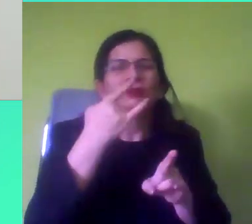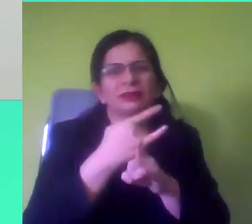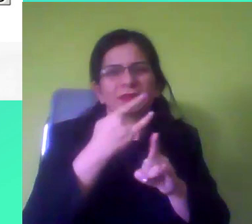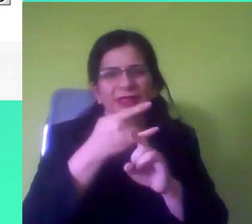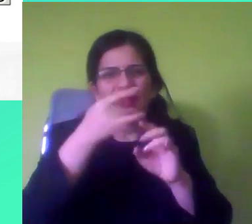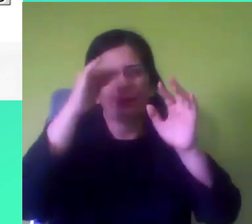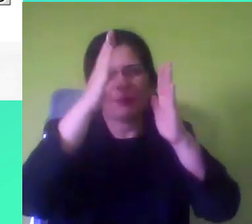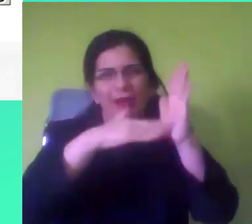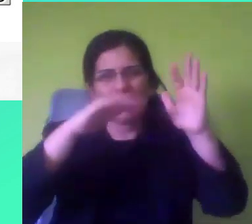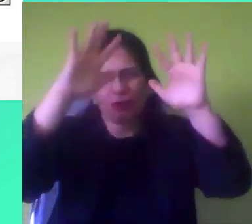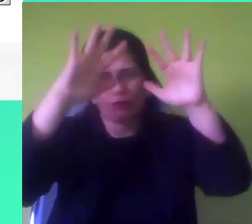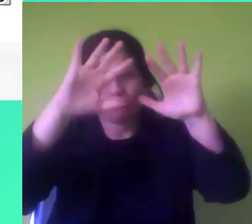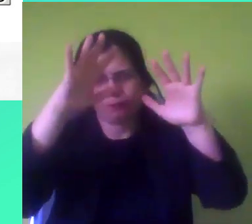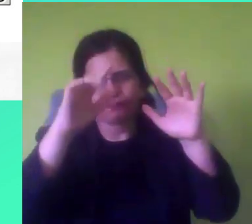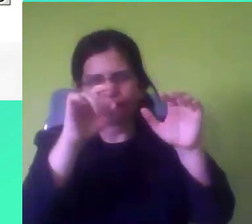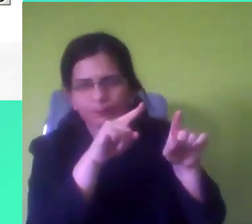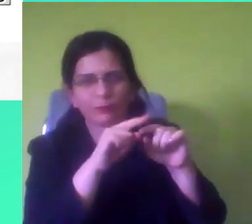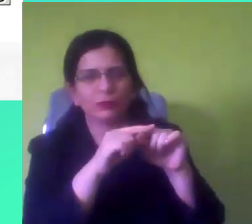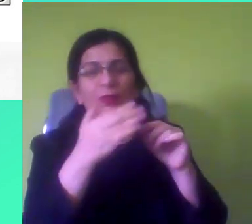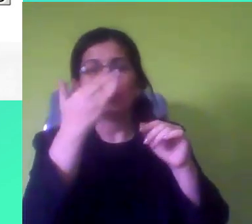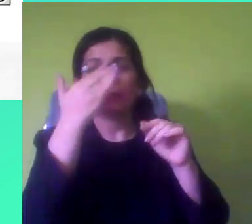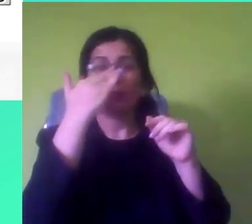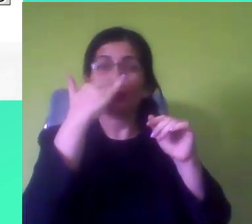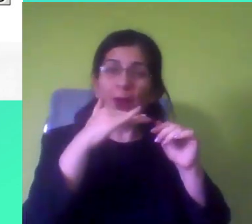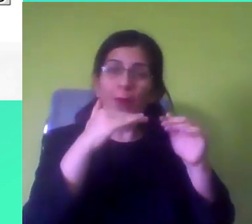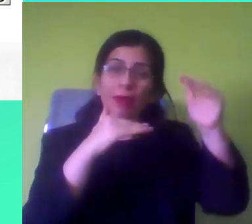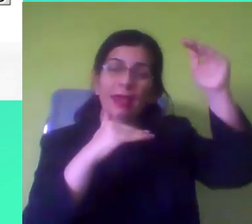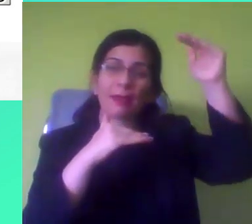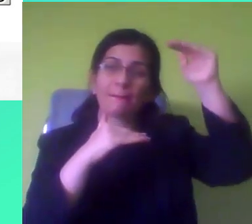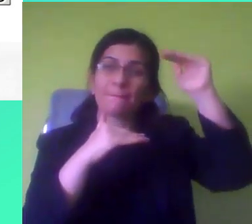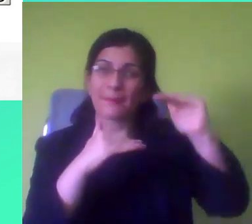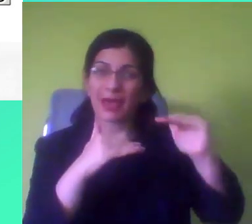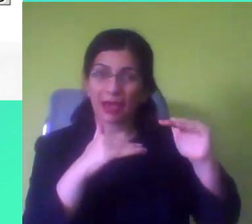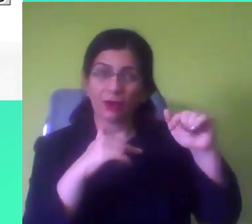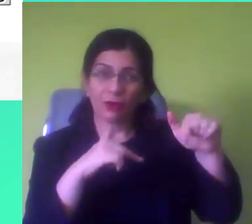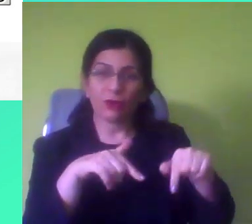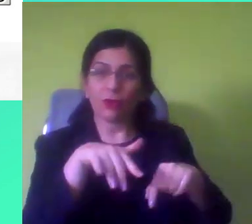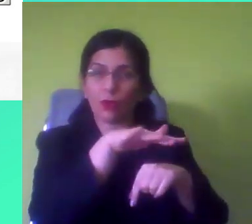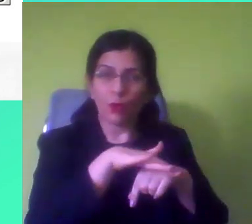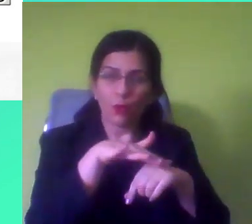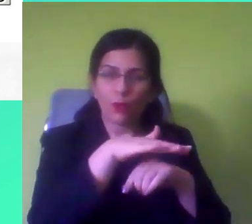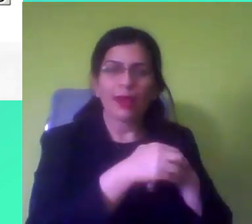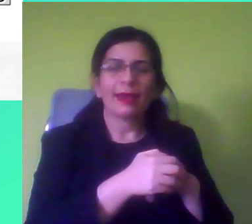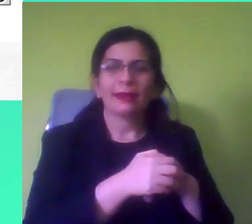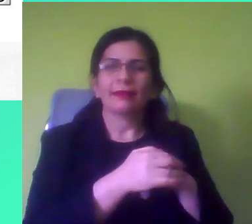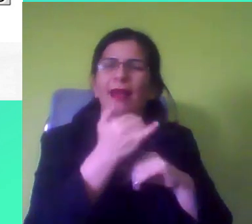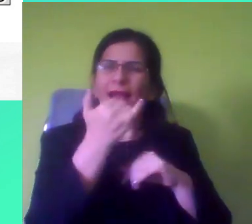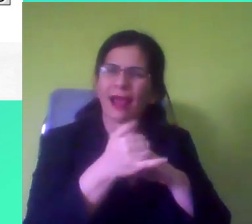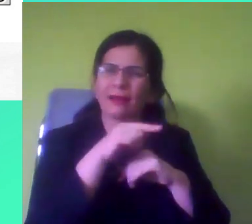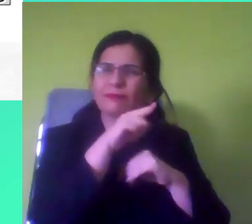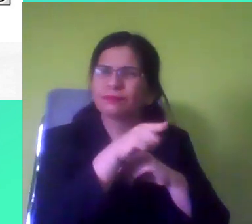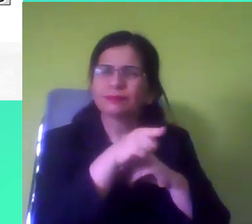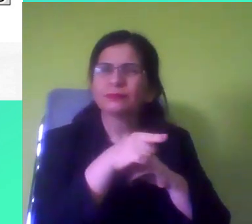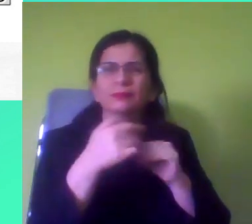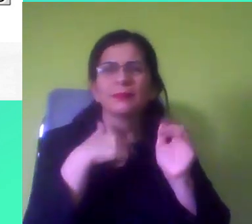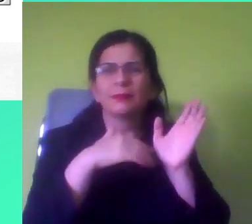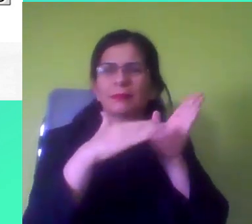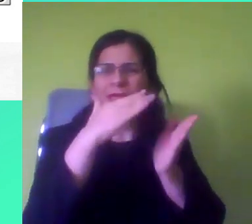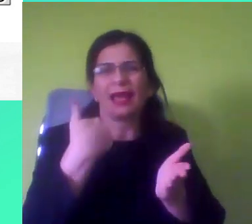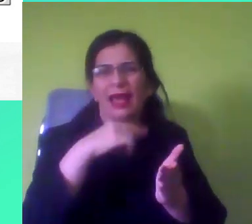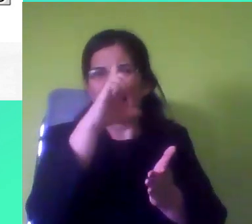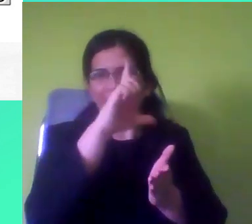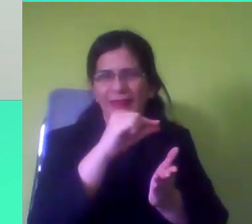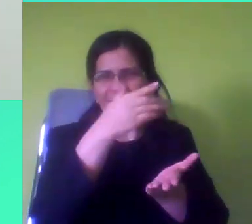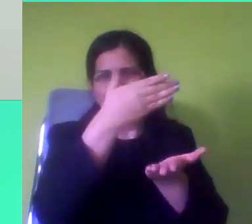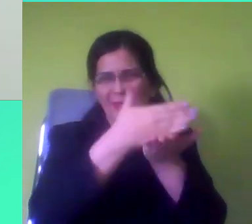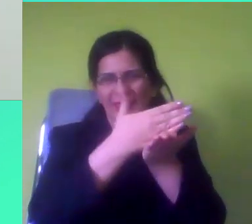estas geoformas. A medida que vamos viajando hacia el sur, nos encontramos que en los Andes centrales tenemos una gran cantidad de glaciares.